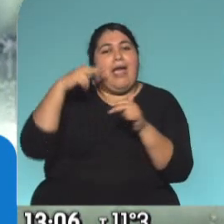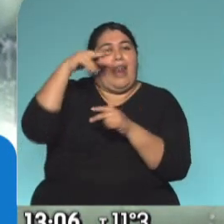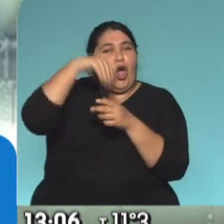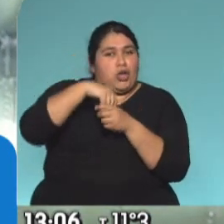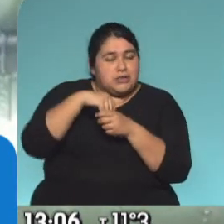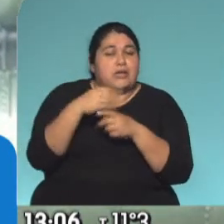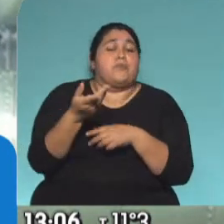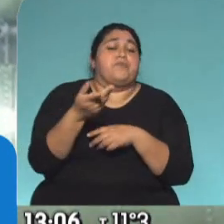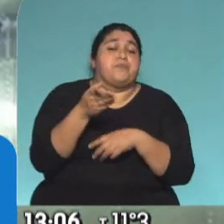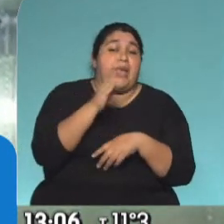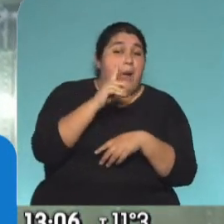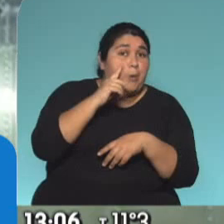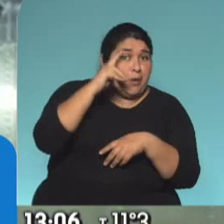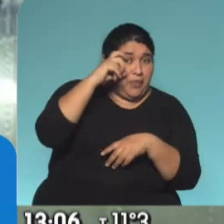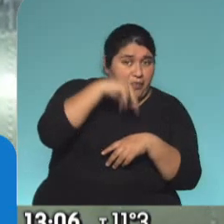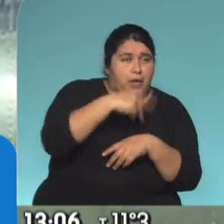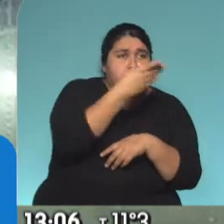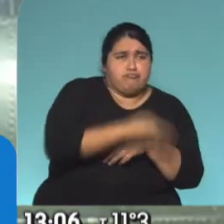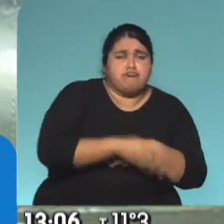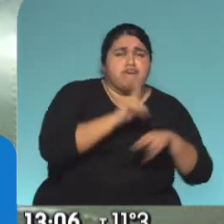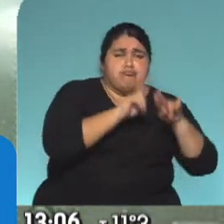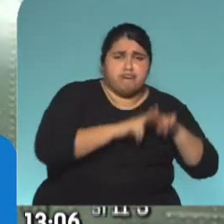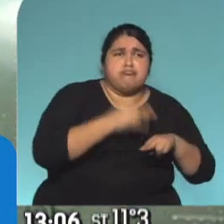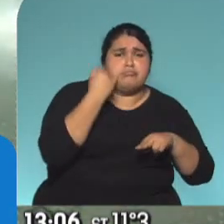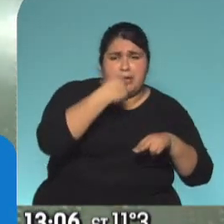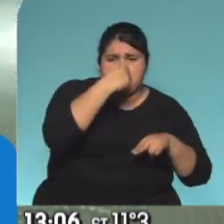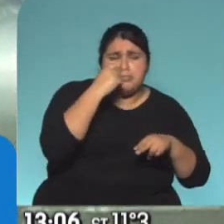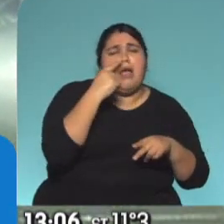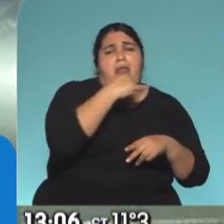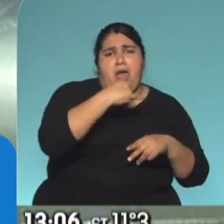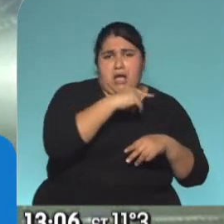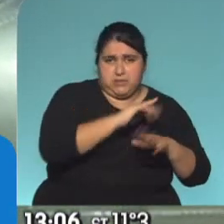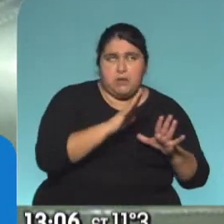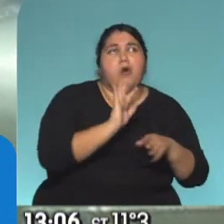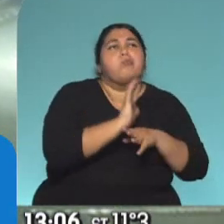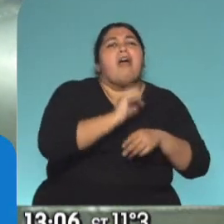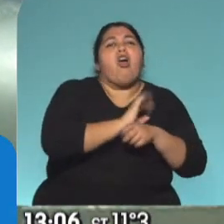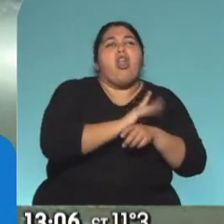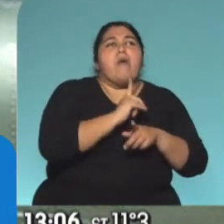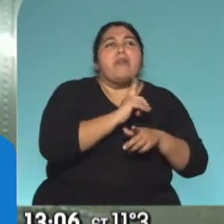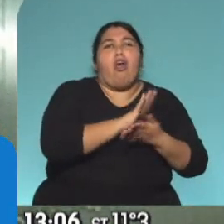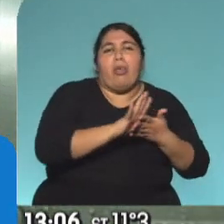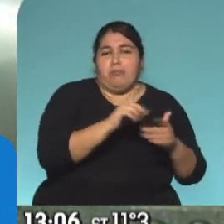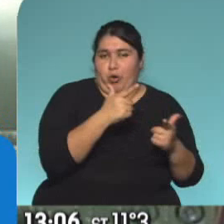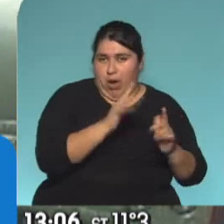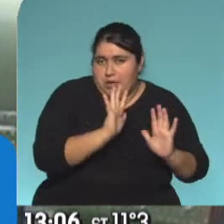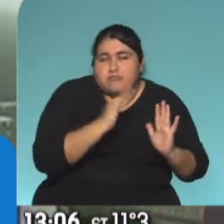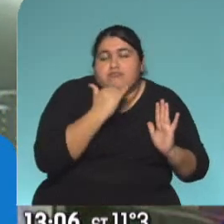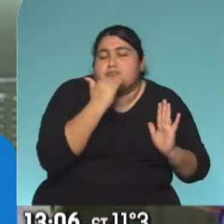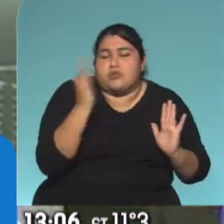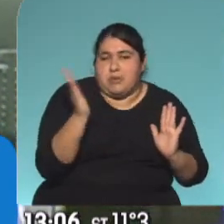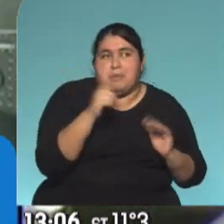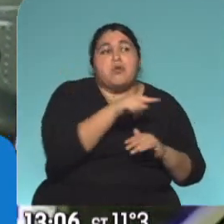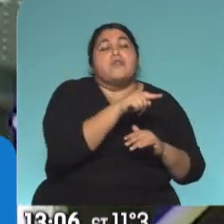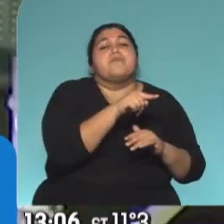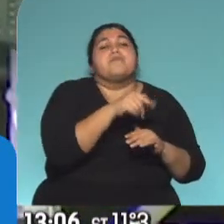Joe Biden se hizo el testeo, le dio negativo. Esto no quiere decir que definitivamente no tenga coronavirus. Seguramente tendrá que